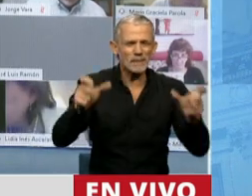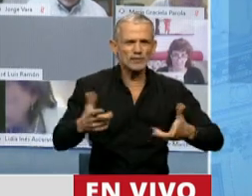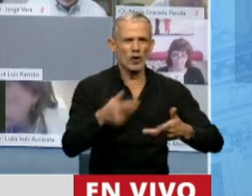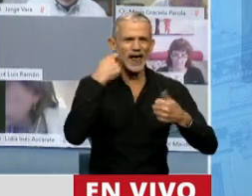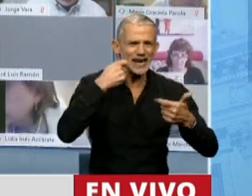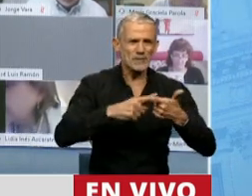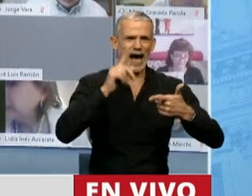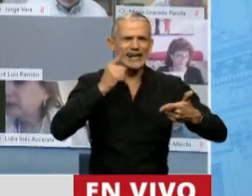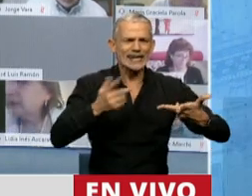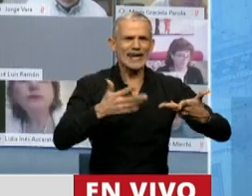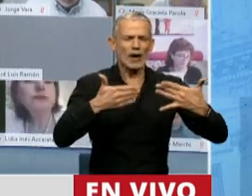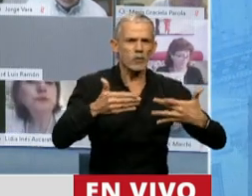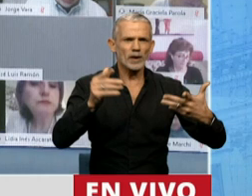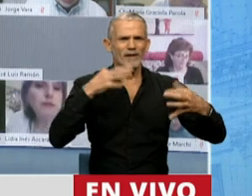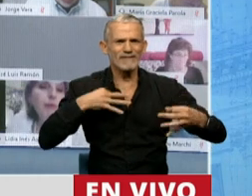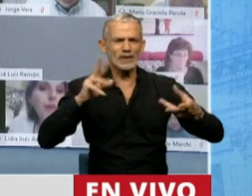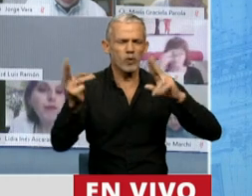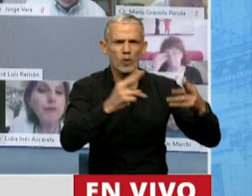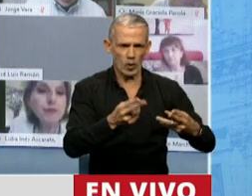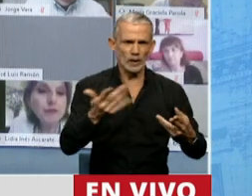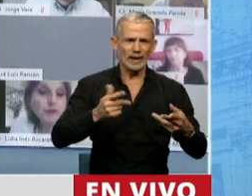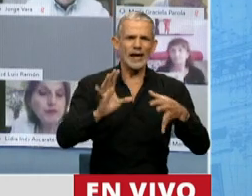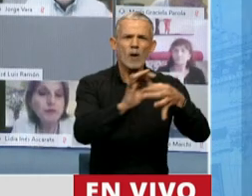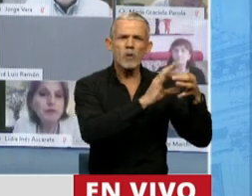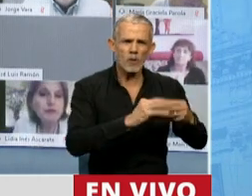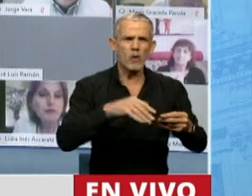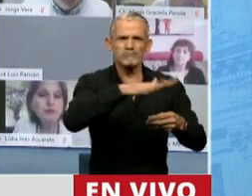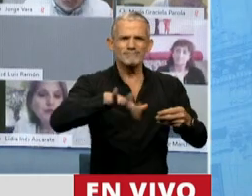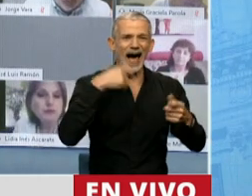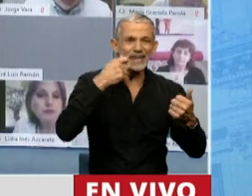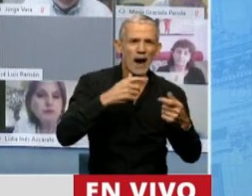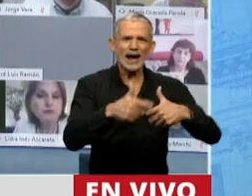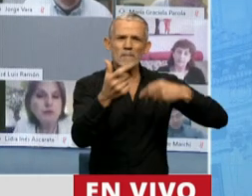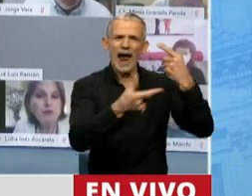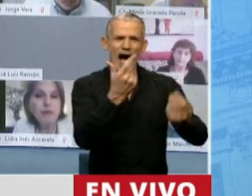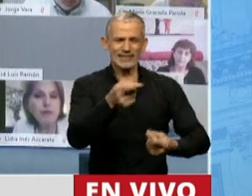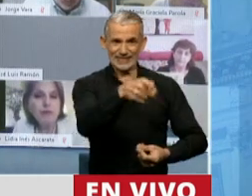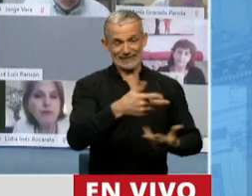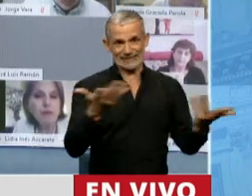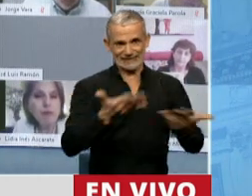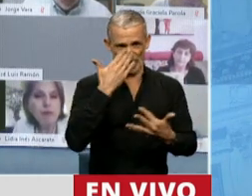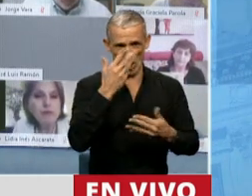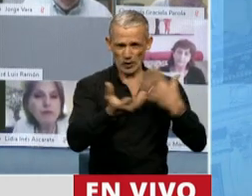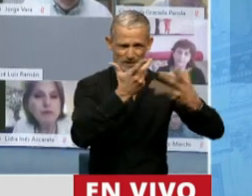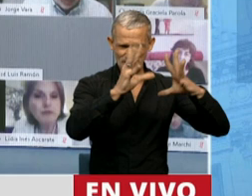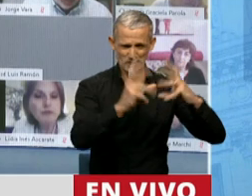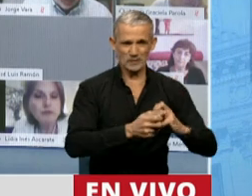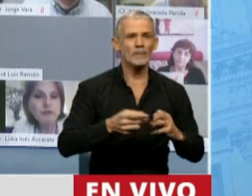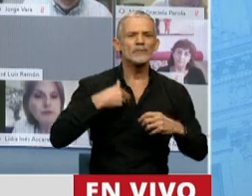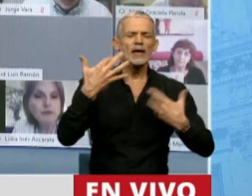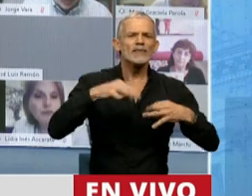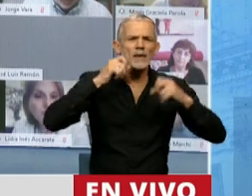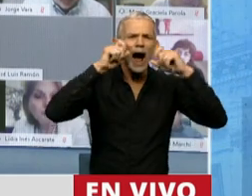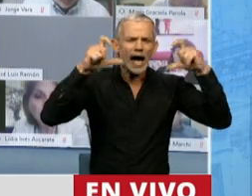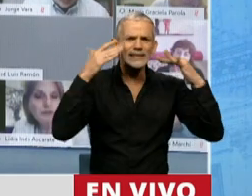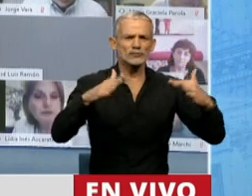animales la vida En definitiva de los ecosistemas donde se desarrolla la biodiversidad tenemos que abrir los ojos y